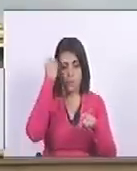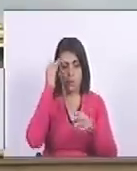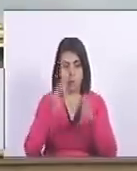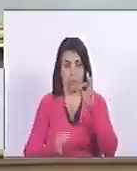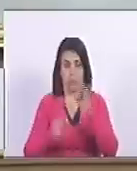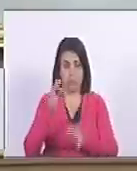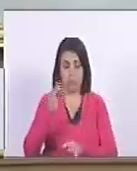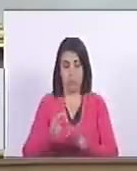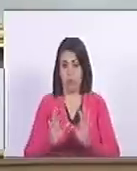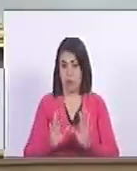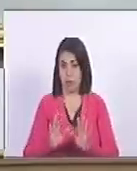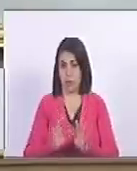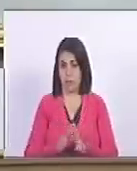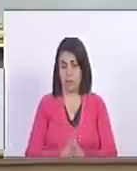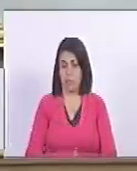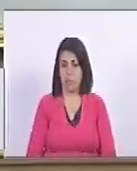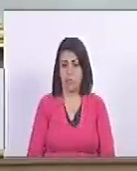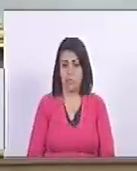jurídica.